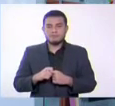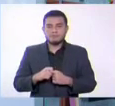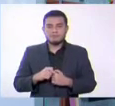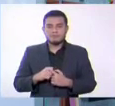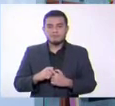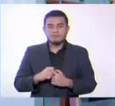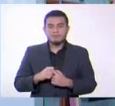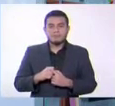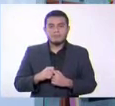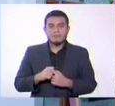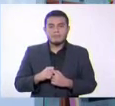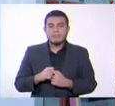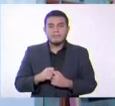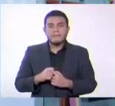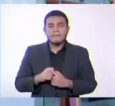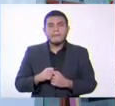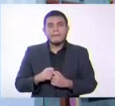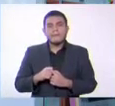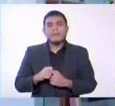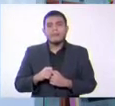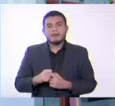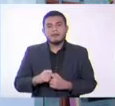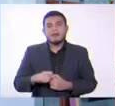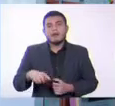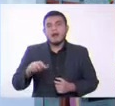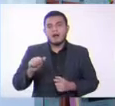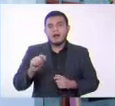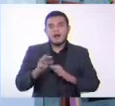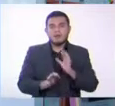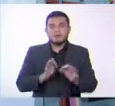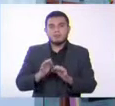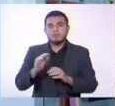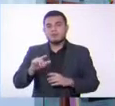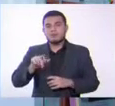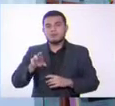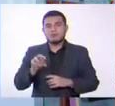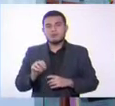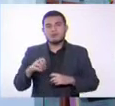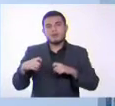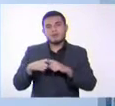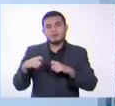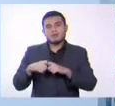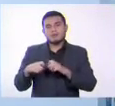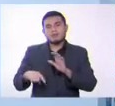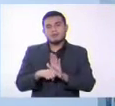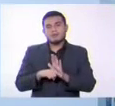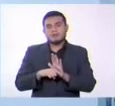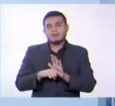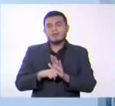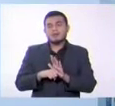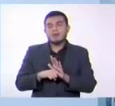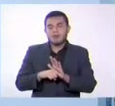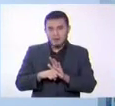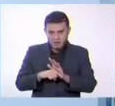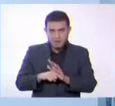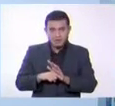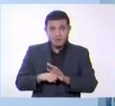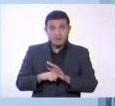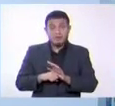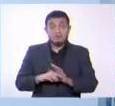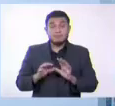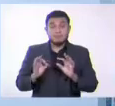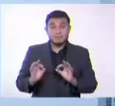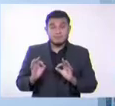Pero como el átomo de cloro es más electronegativo, va a atraer con mayor fuerza a